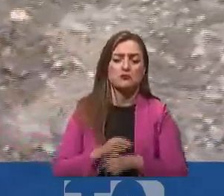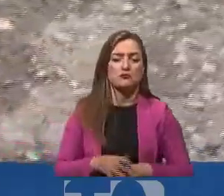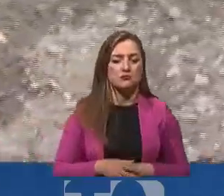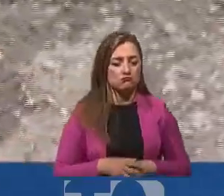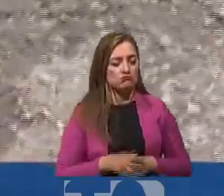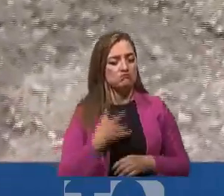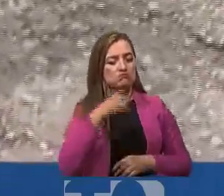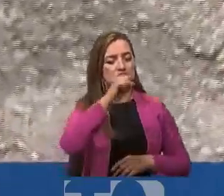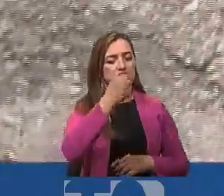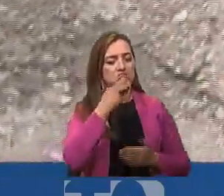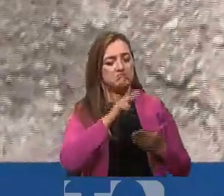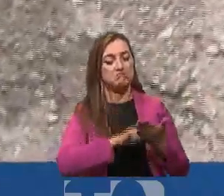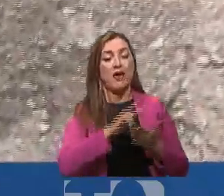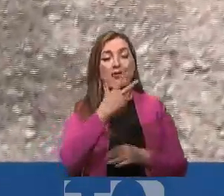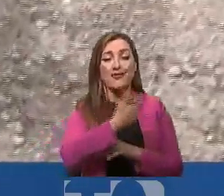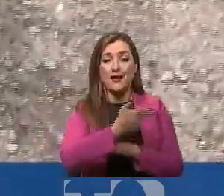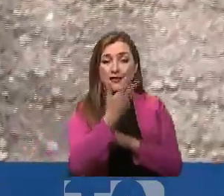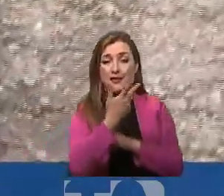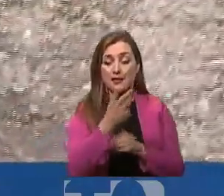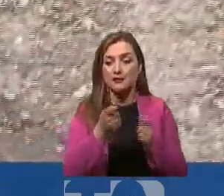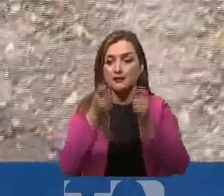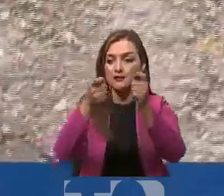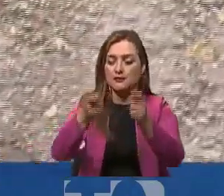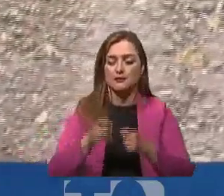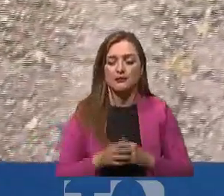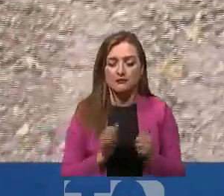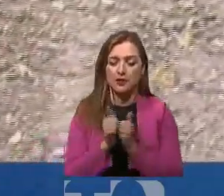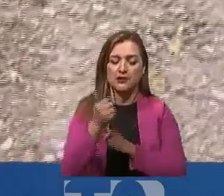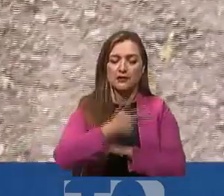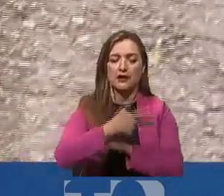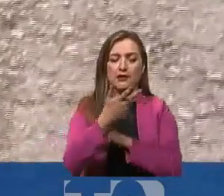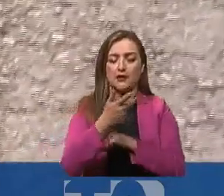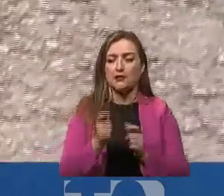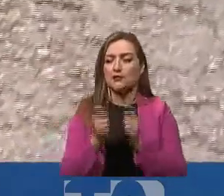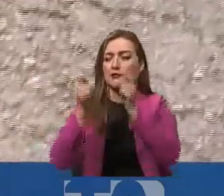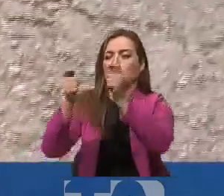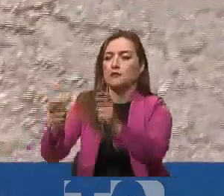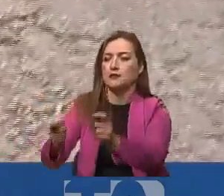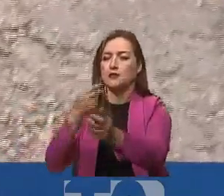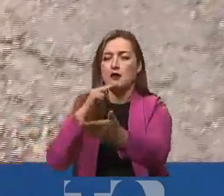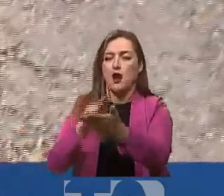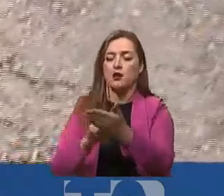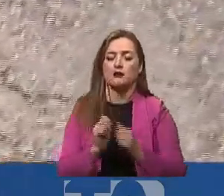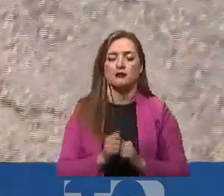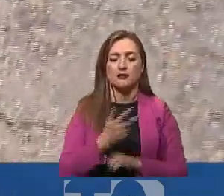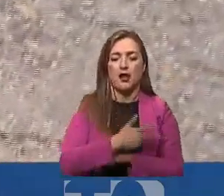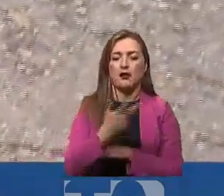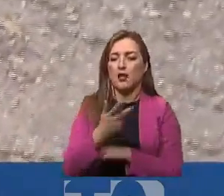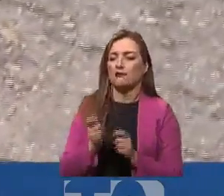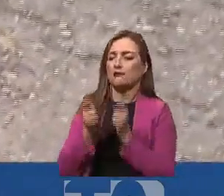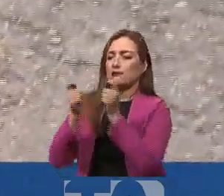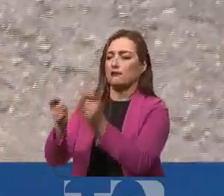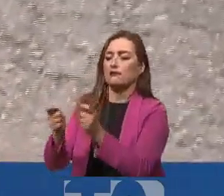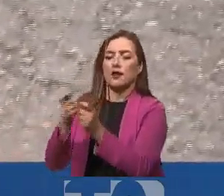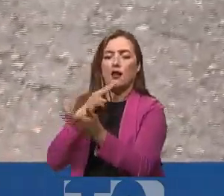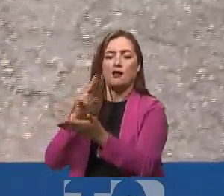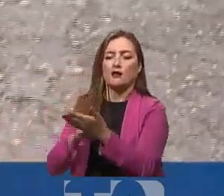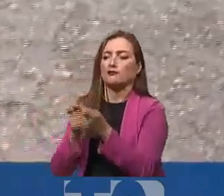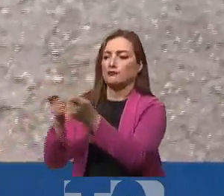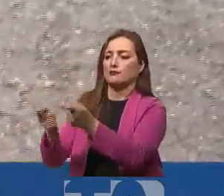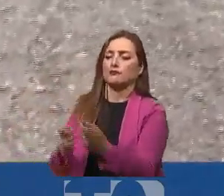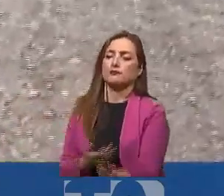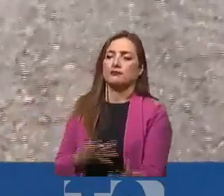3 días, porque supuestamente el reclamo se lo iba a atender en 72 horas, pero hasta el momento no ha sucedido, a pesar de